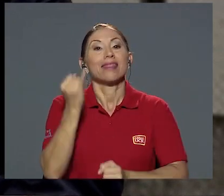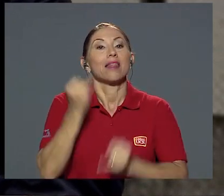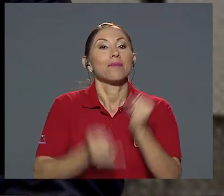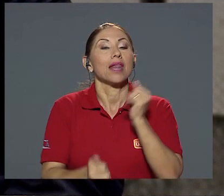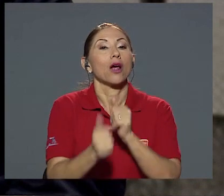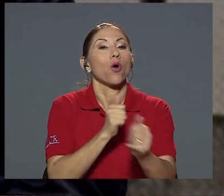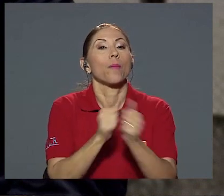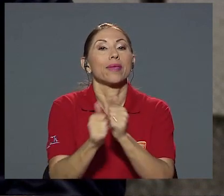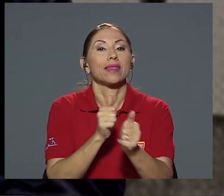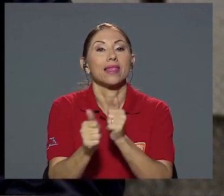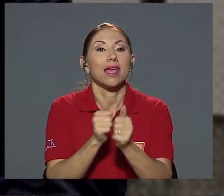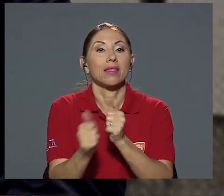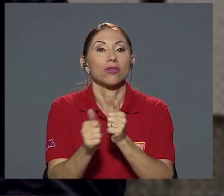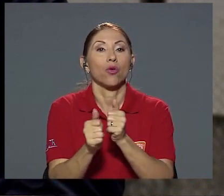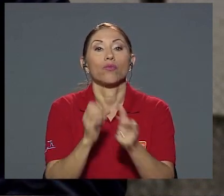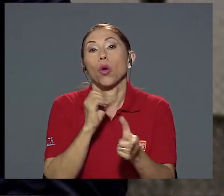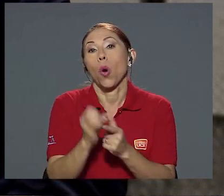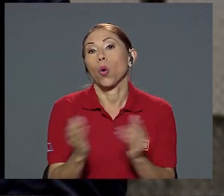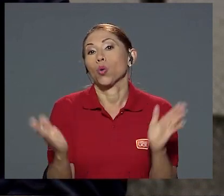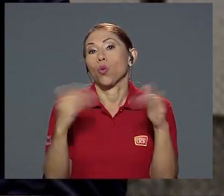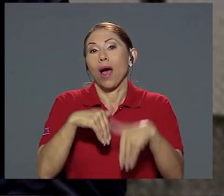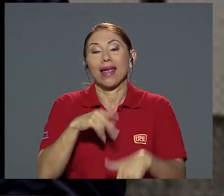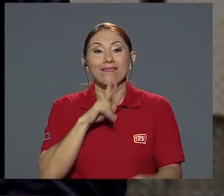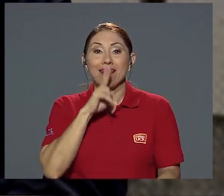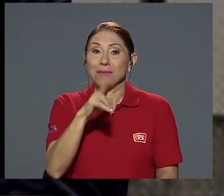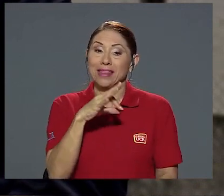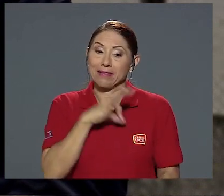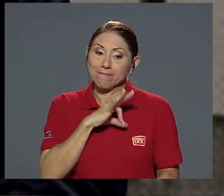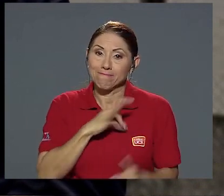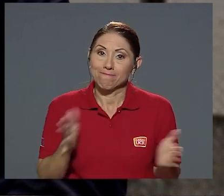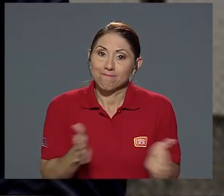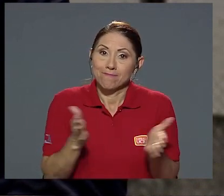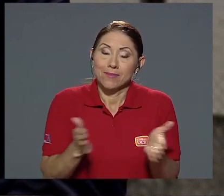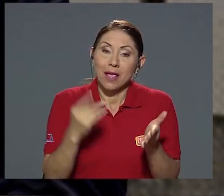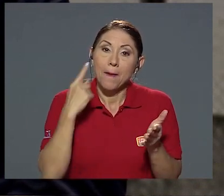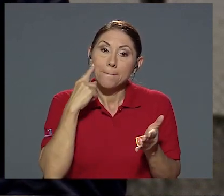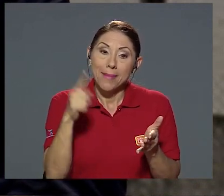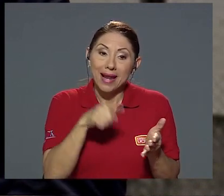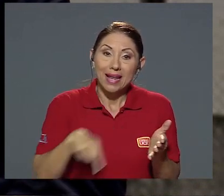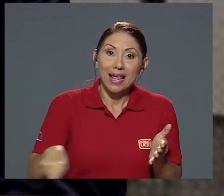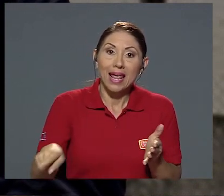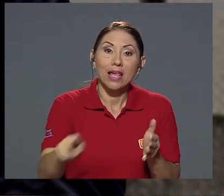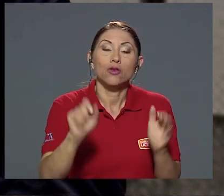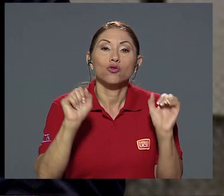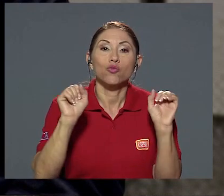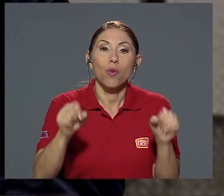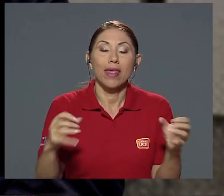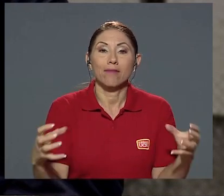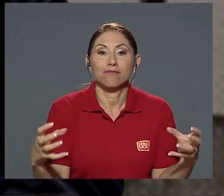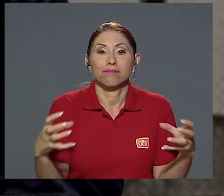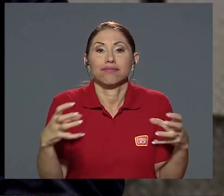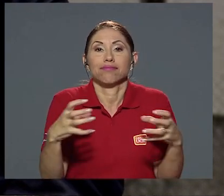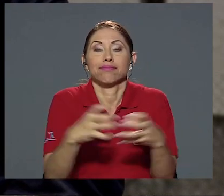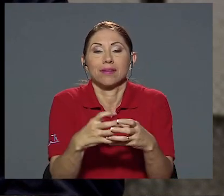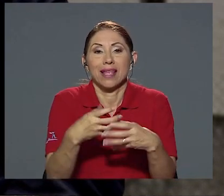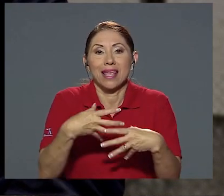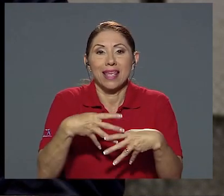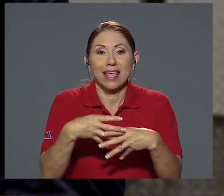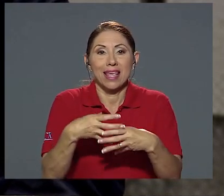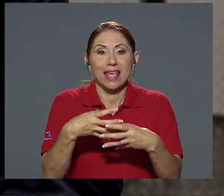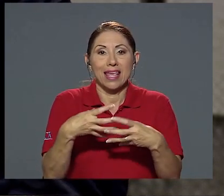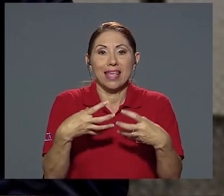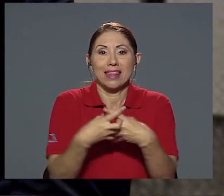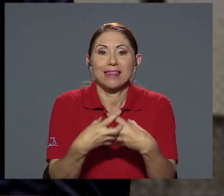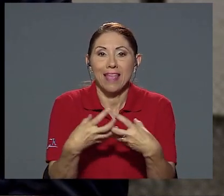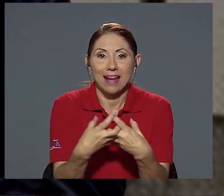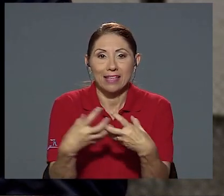o en todo caso no tienen incentivos para crear complementariedades que permitan una integración regional efectiva.